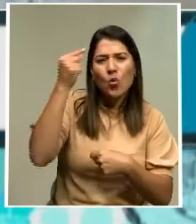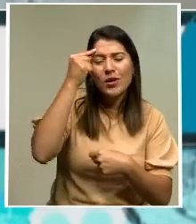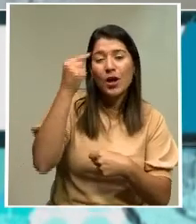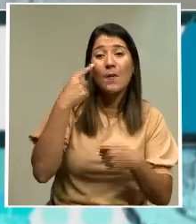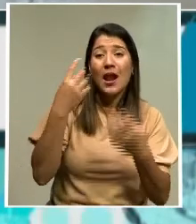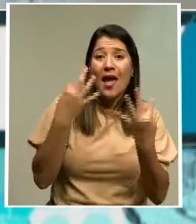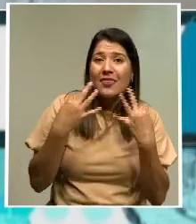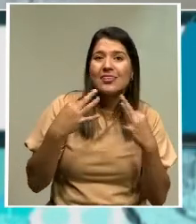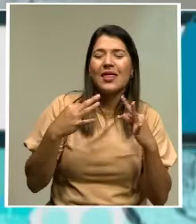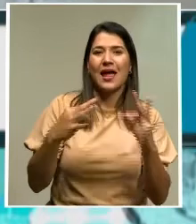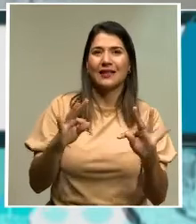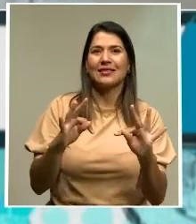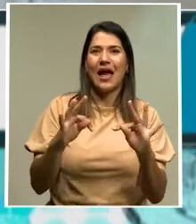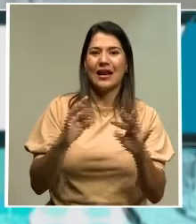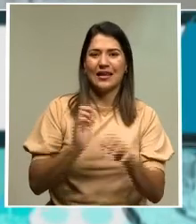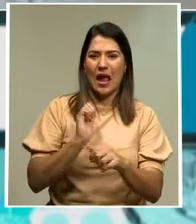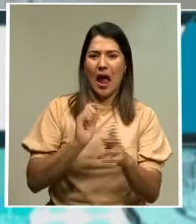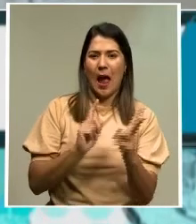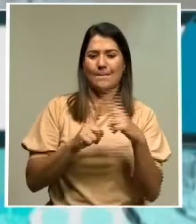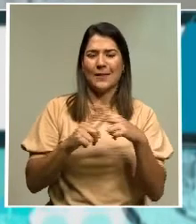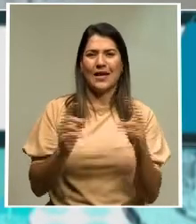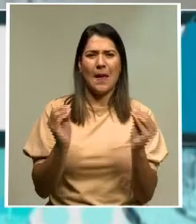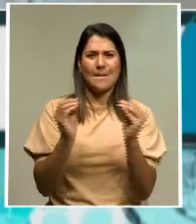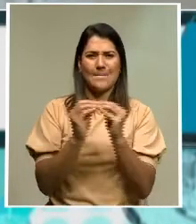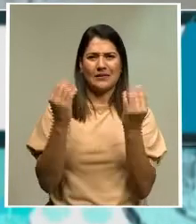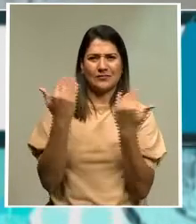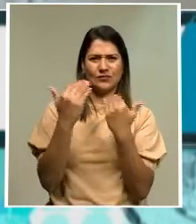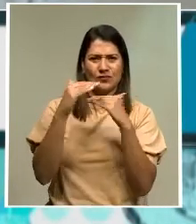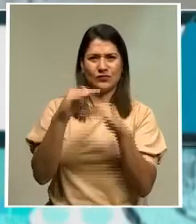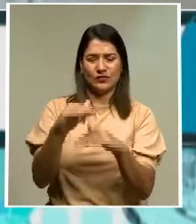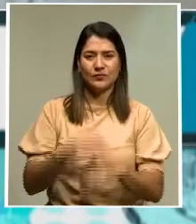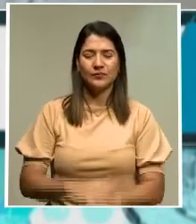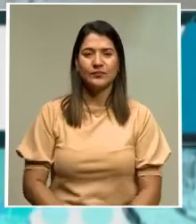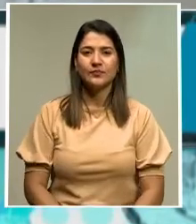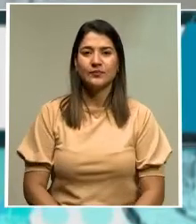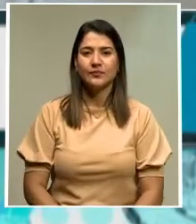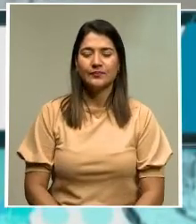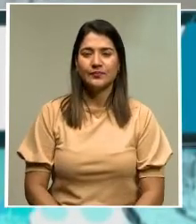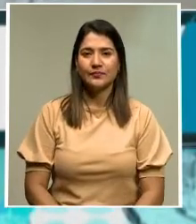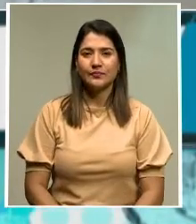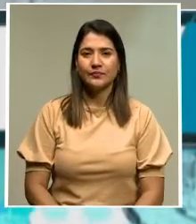y aumentar las restricciones de movimiento que tenemos ahora?